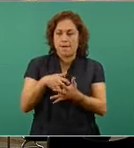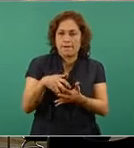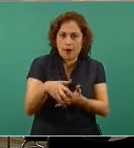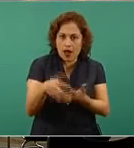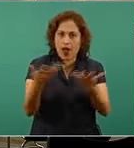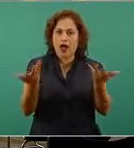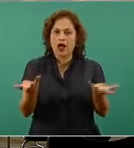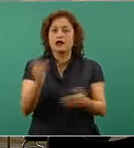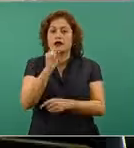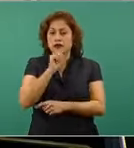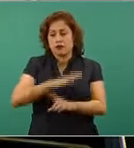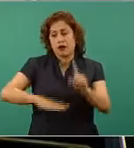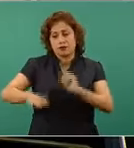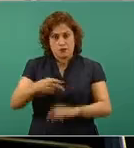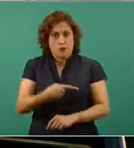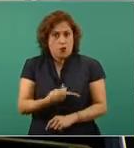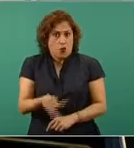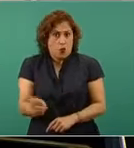también pobreza, ¿no?